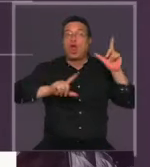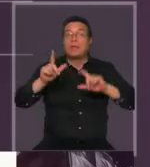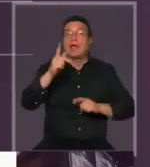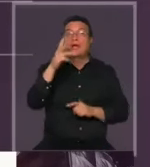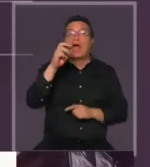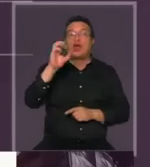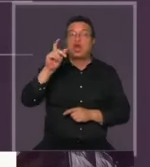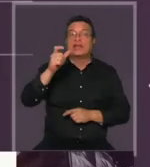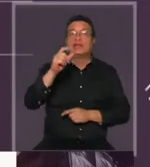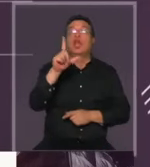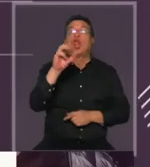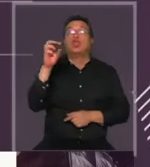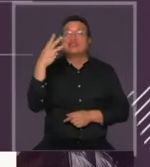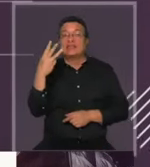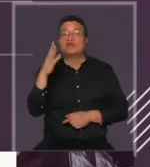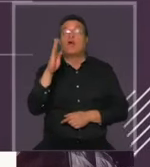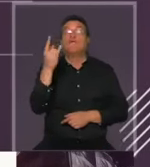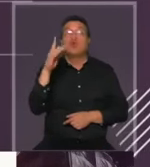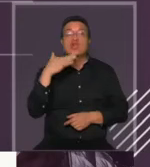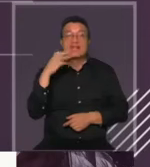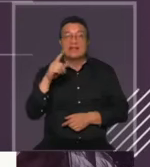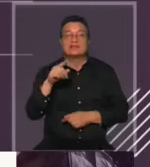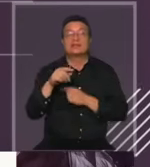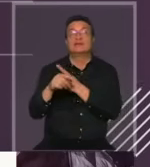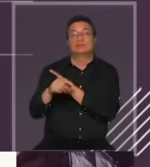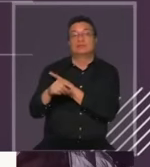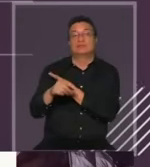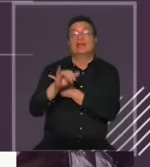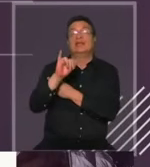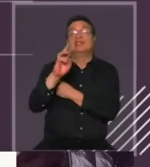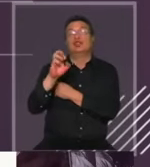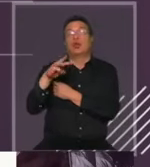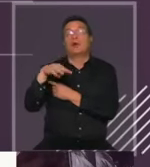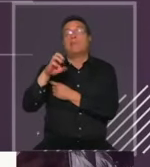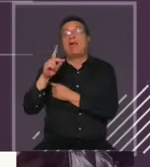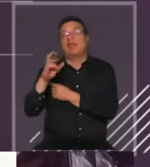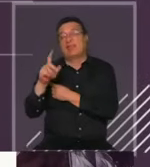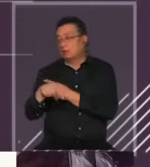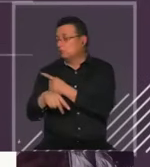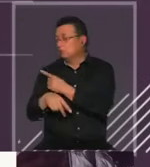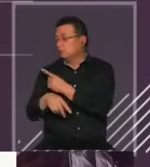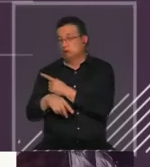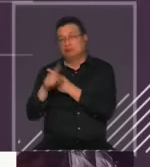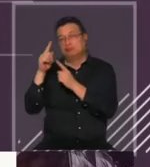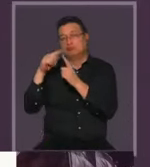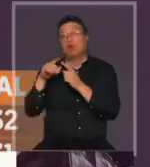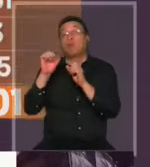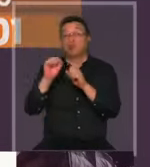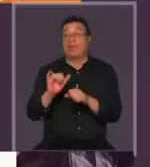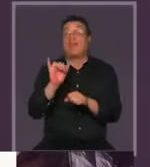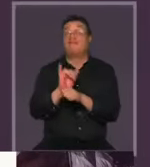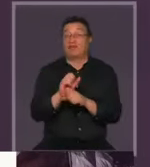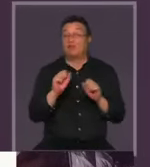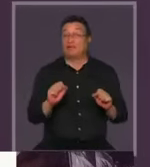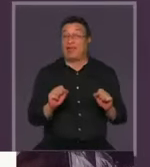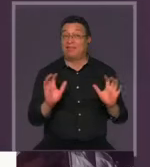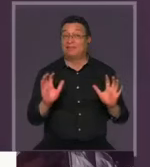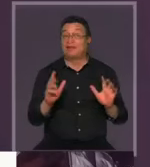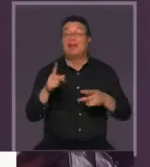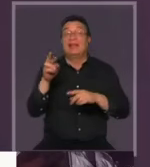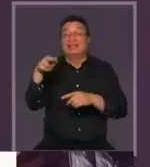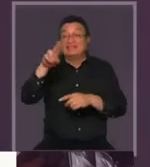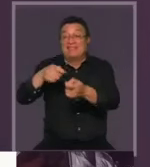G, Los Tres, Los Bunkers, Louis Tomlinson o Iron Maiden, porque podrían ser falsas. Solo entre los